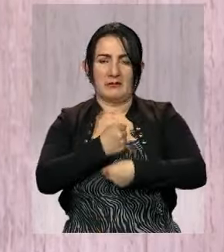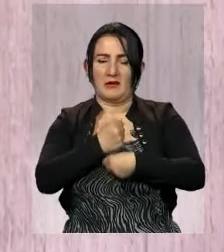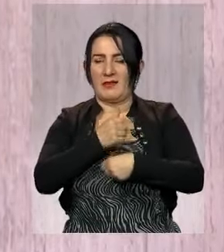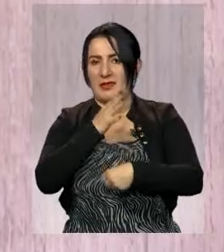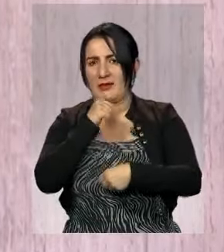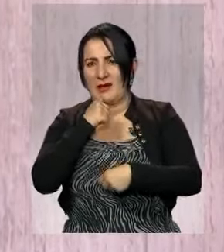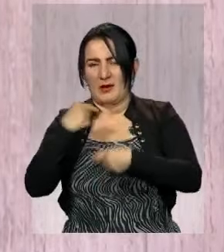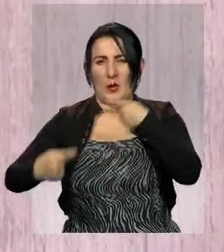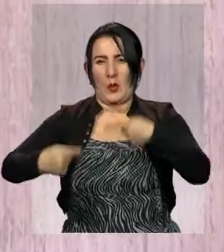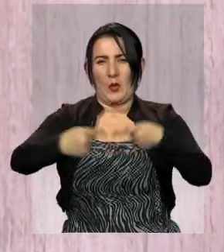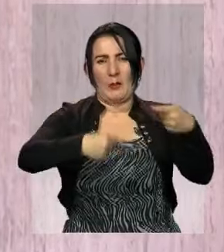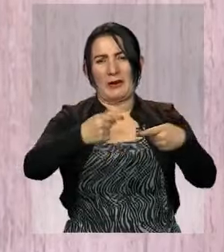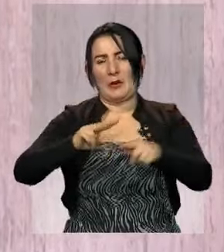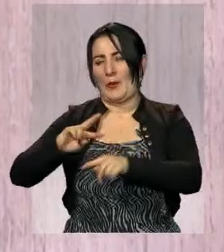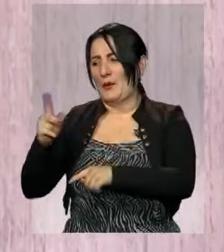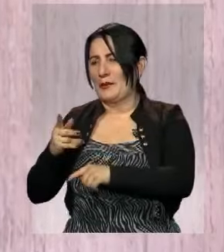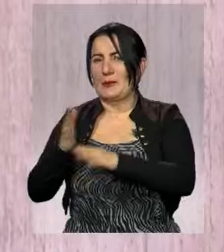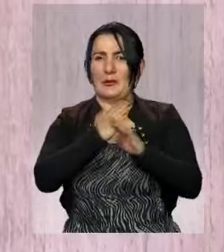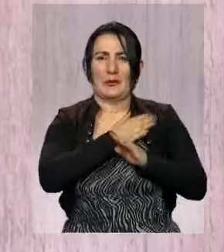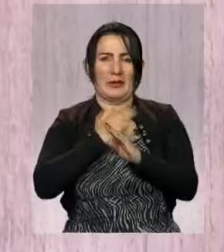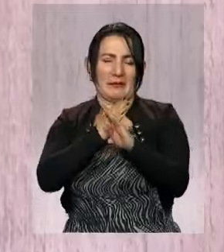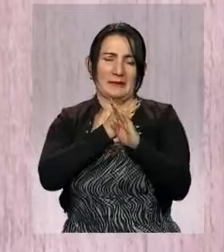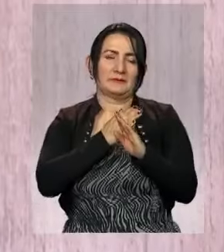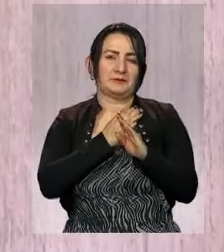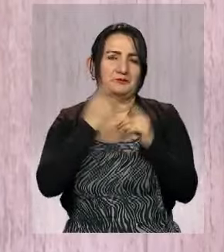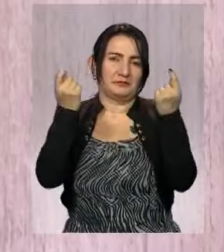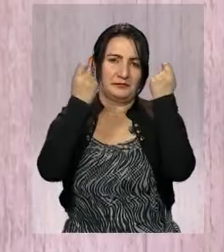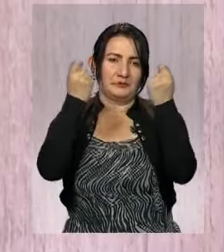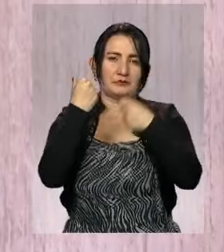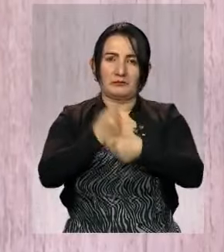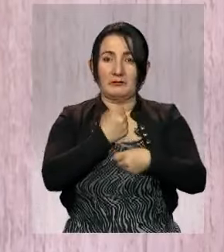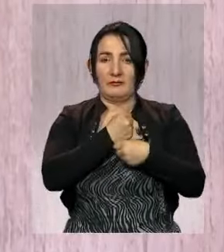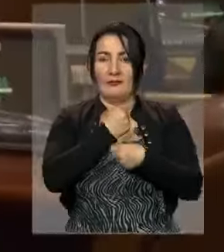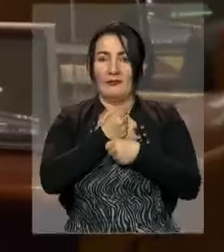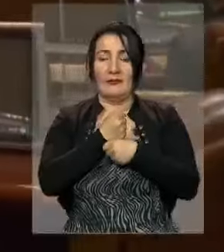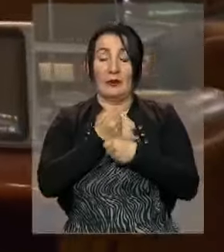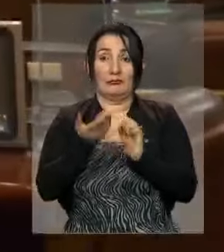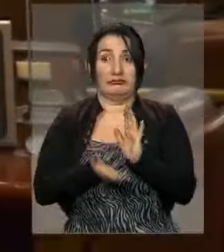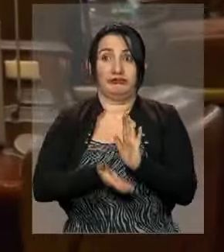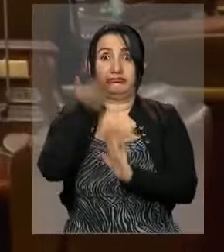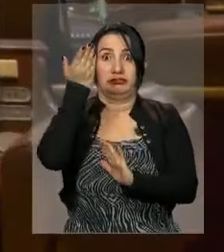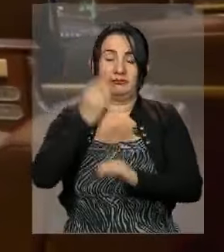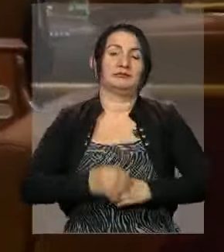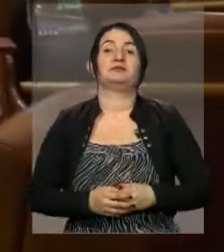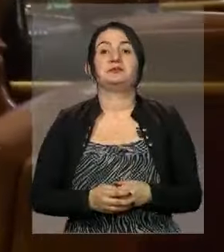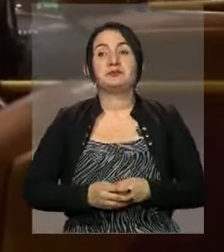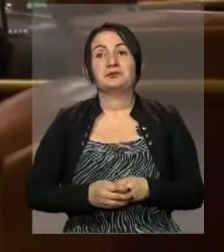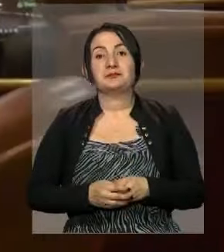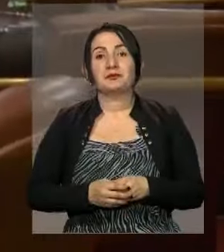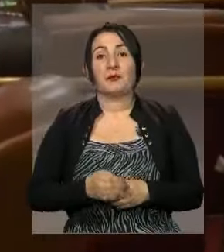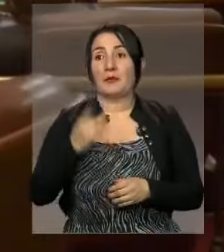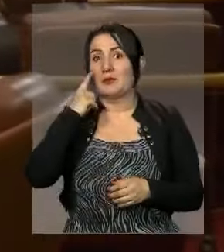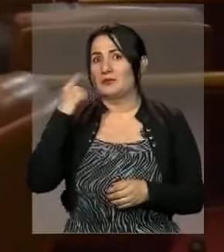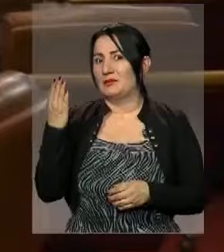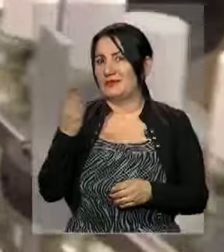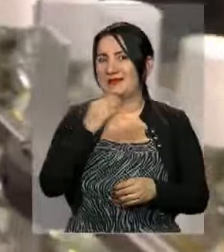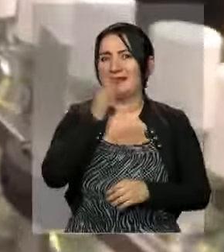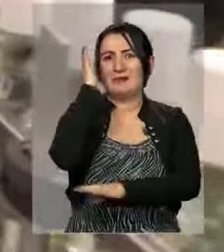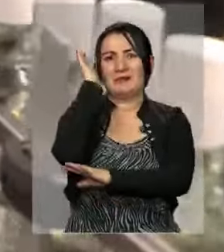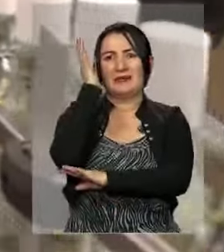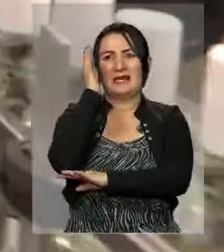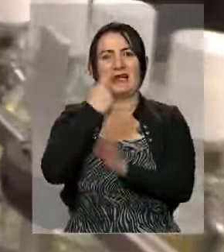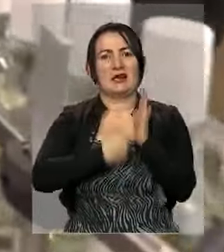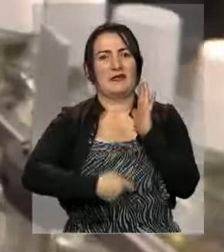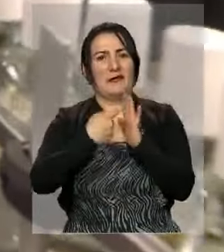a combatir otros de los problemas que tiene el mercado laboral colombiano, que es la alta informalidad. De acuerdo con los ponentes, la reforma laboral